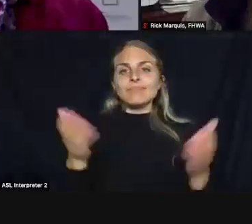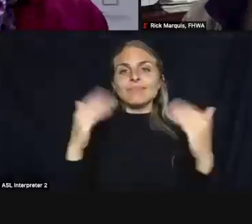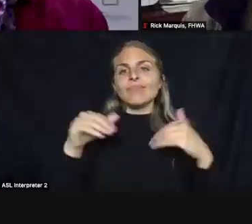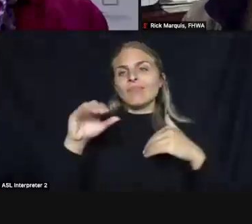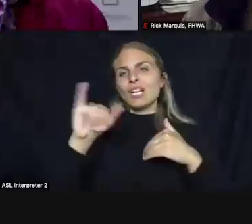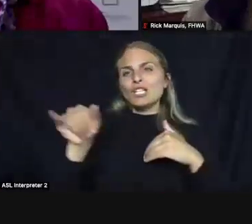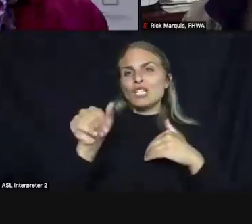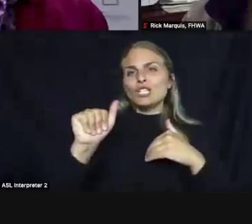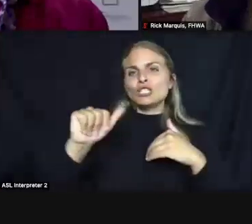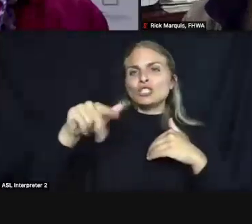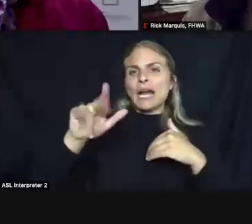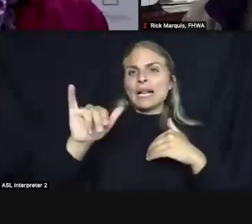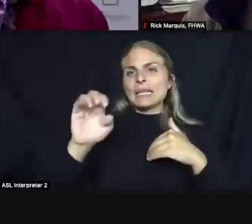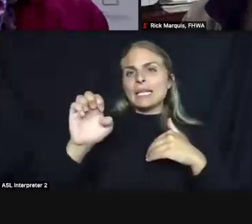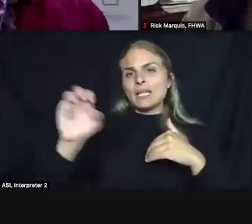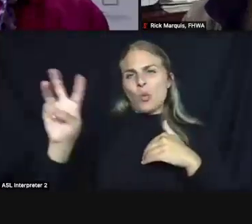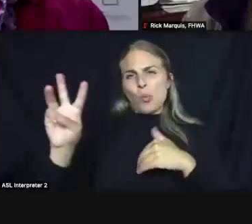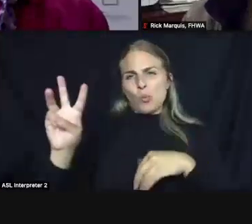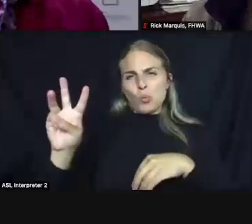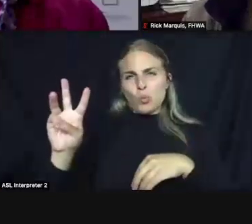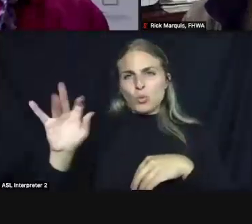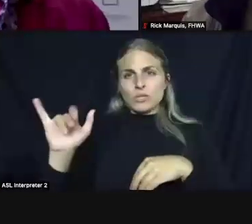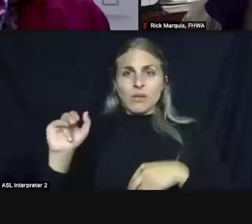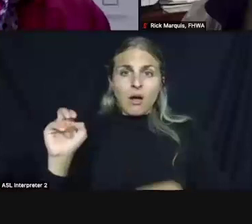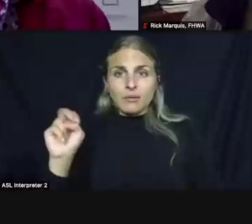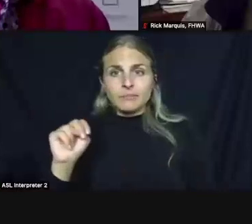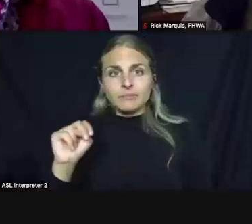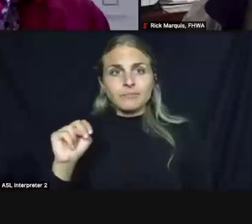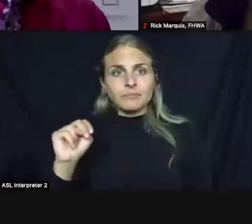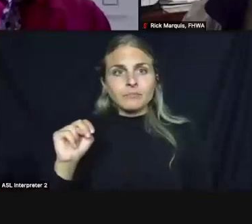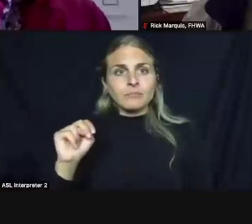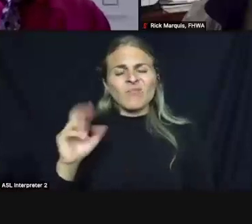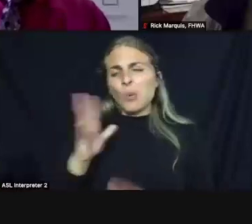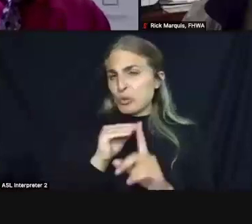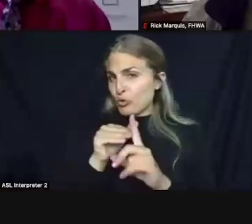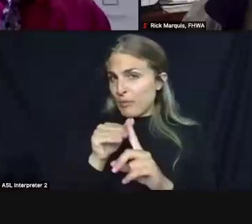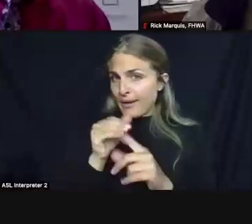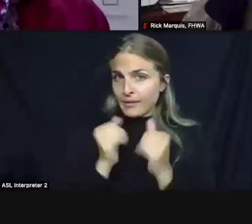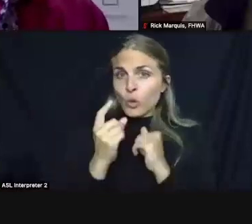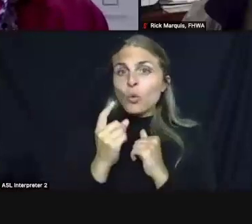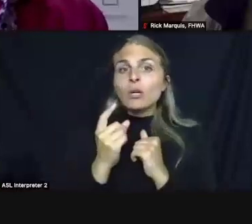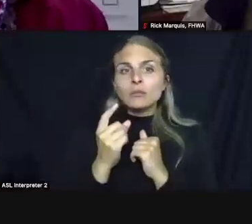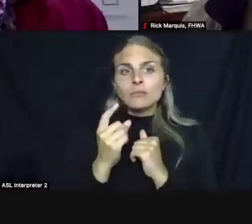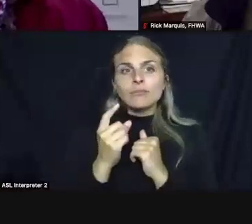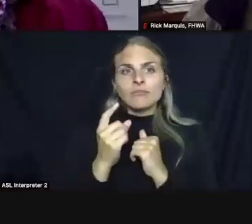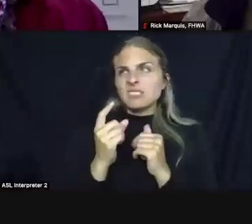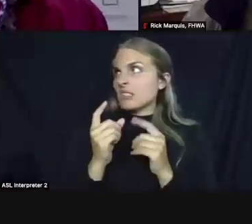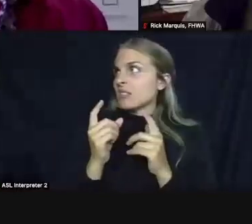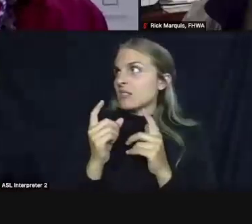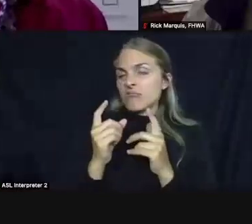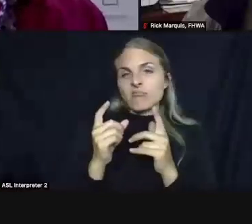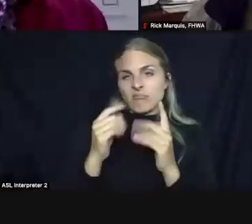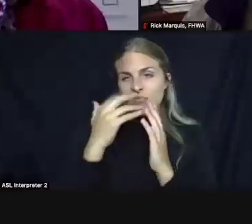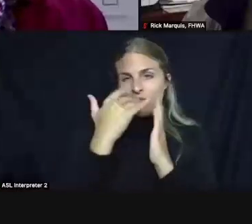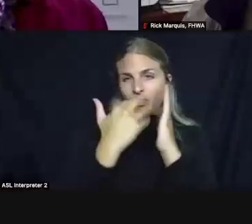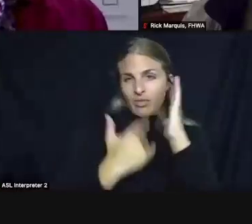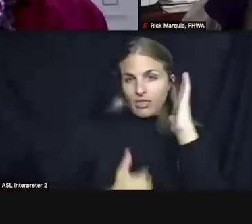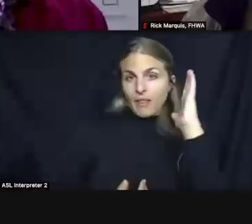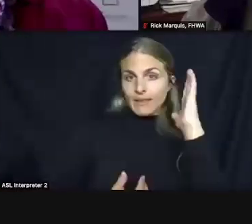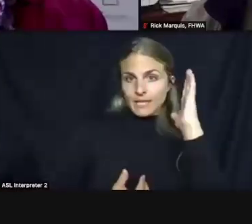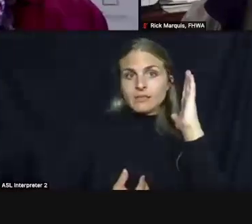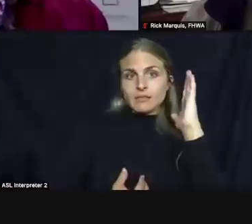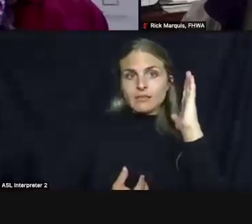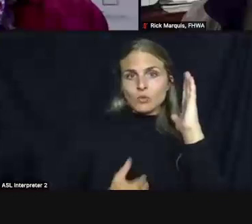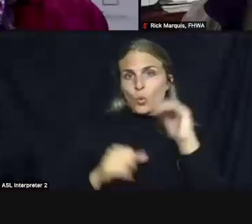favor. Gracias, señora. Tenemos ahora a Jacqueline Lassonde y quisiera recordar a todos